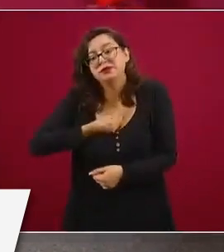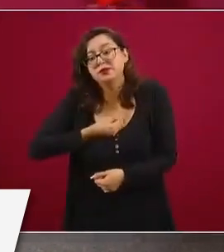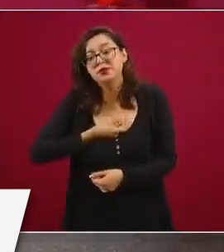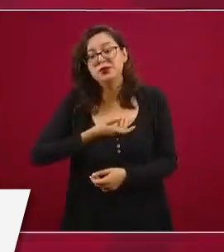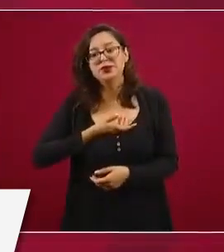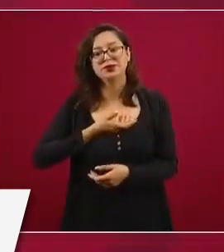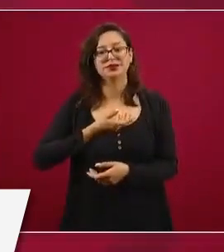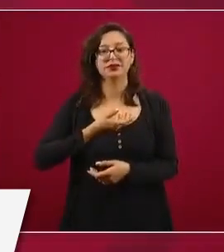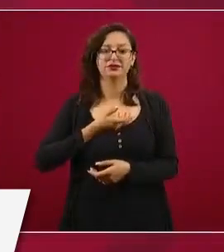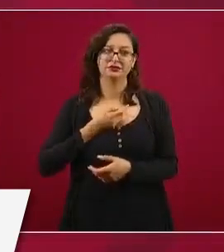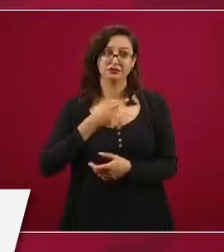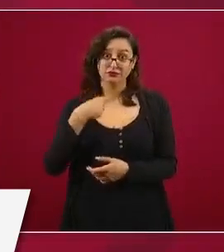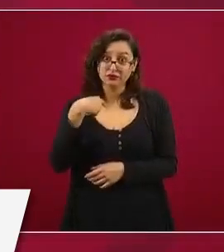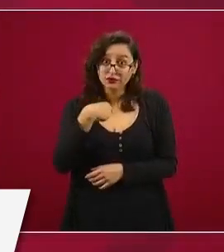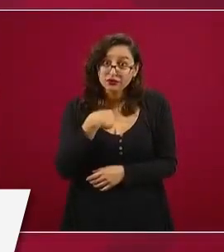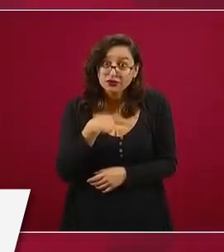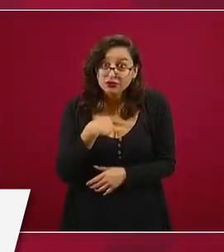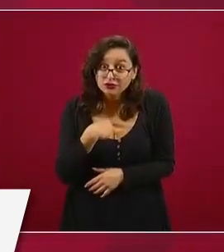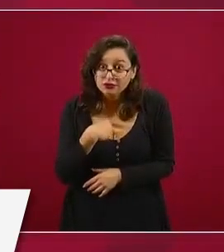no creo en eso.